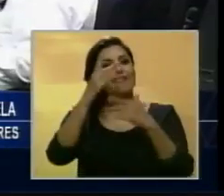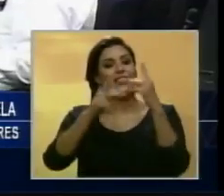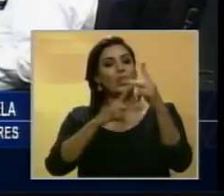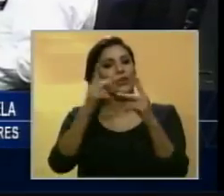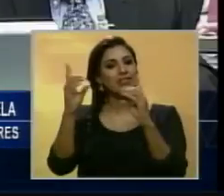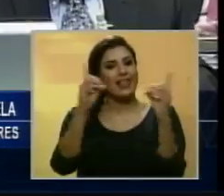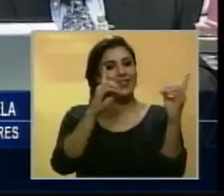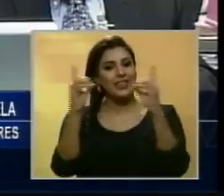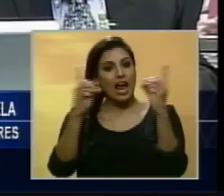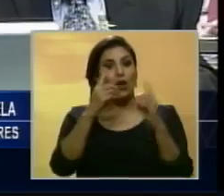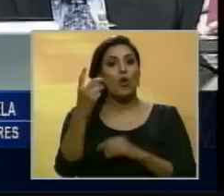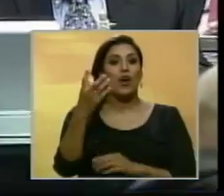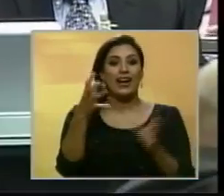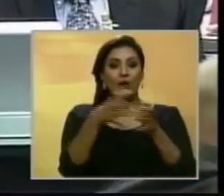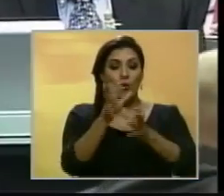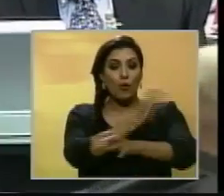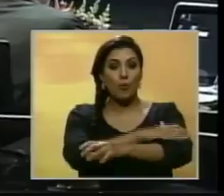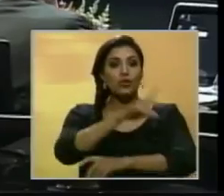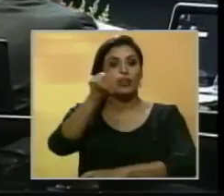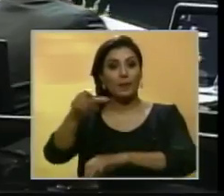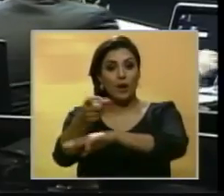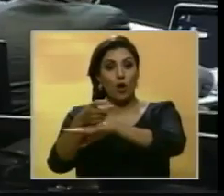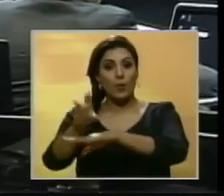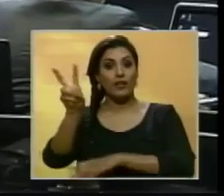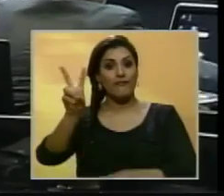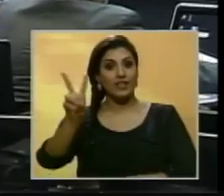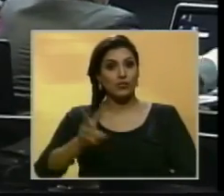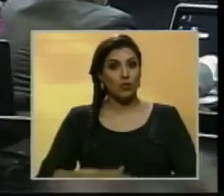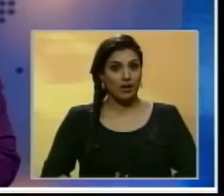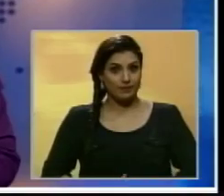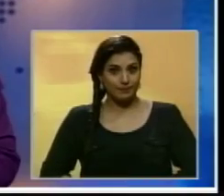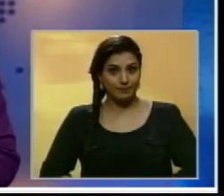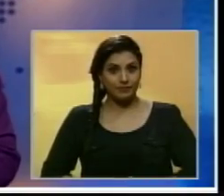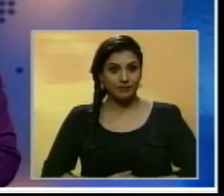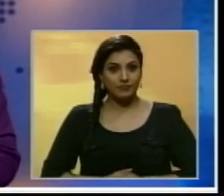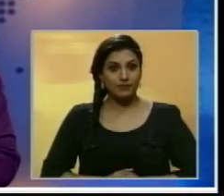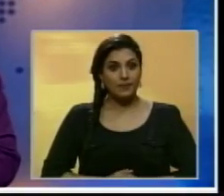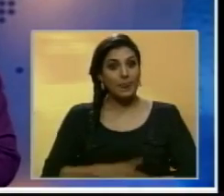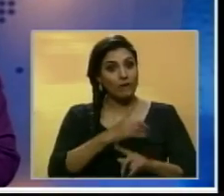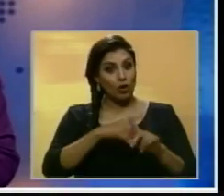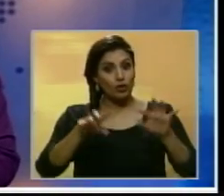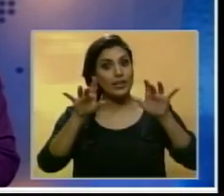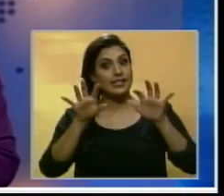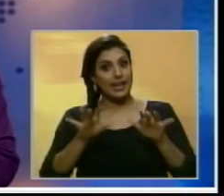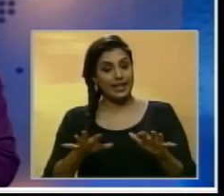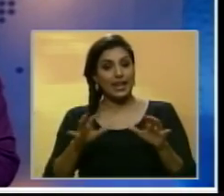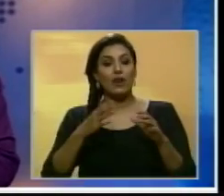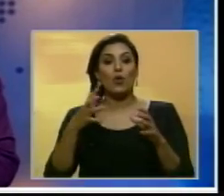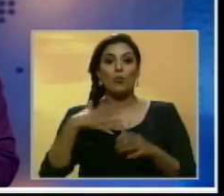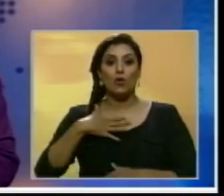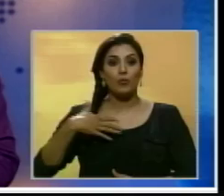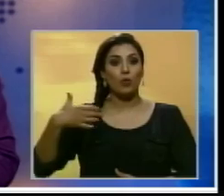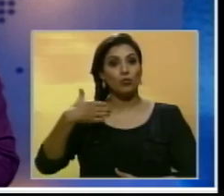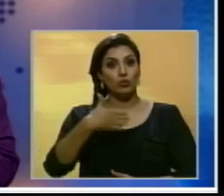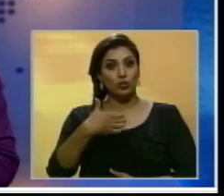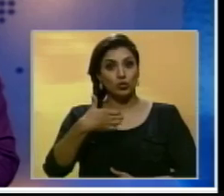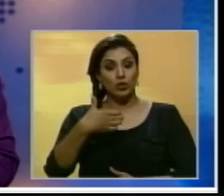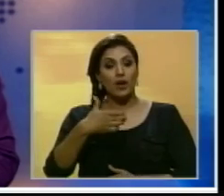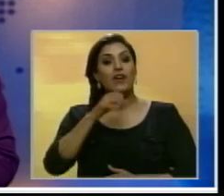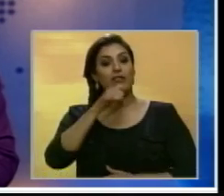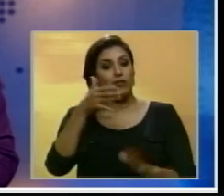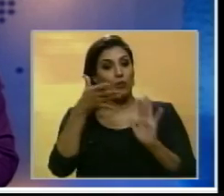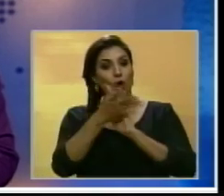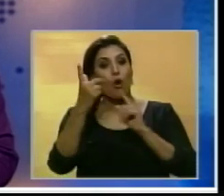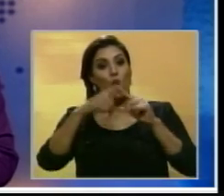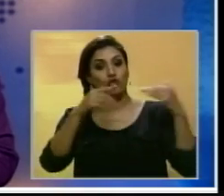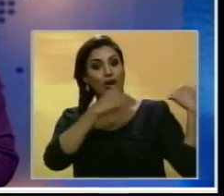de diálogo entre la oposición y el gobierno venezolano. El secretario de la Mesa de la Unidad Democrática, Jesús Torrealba, junto